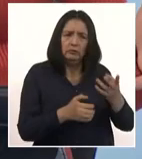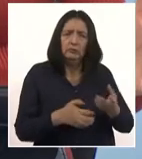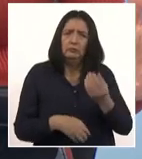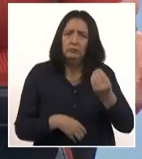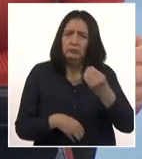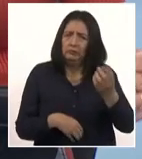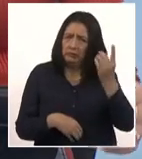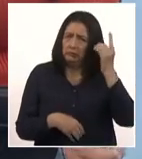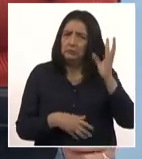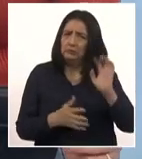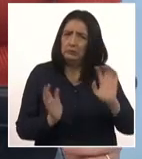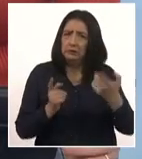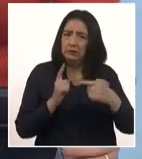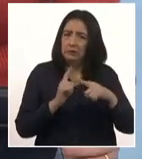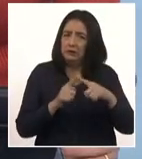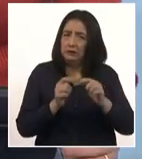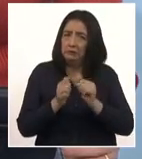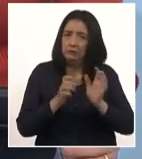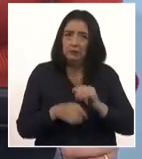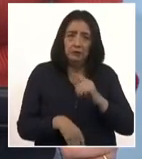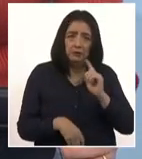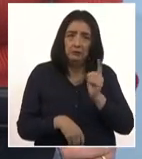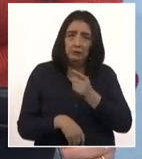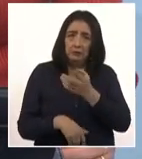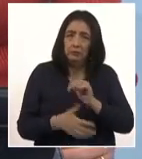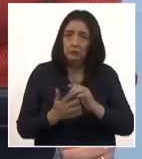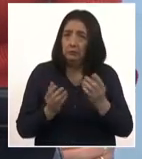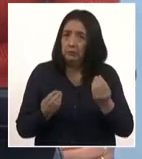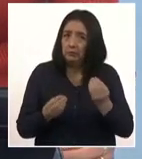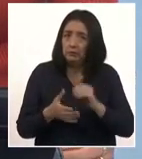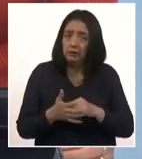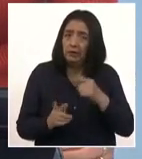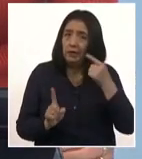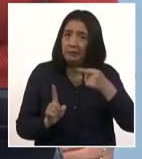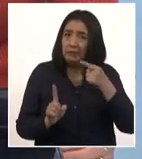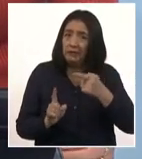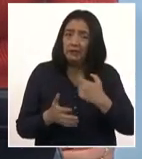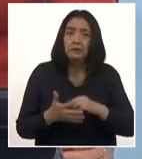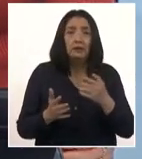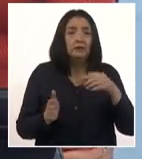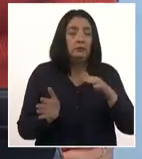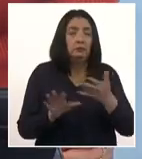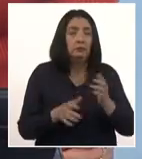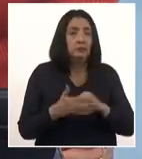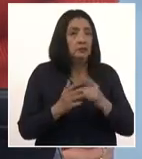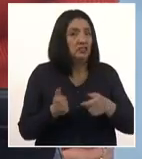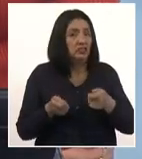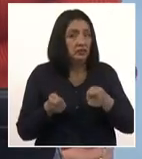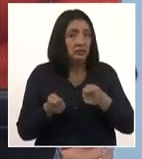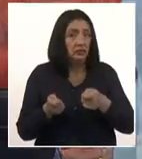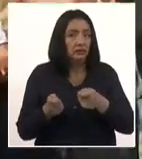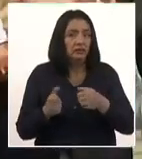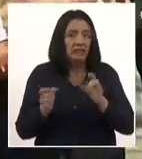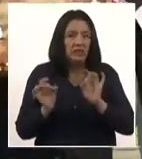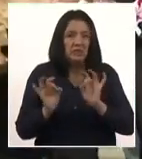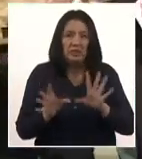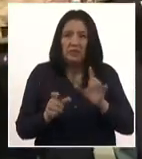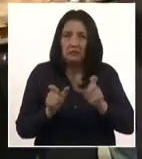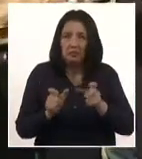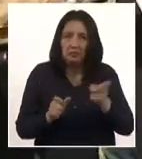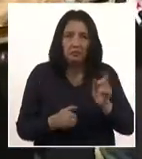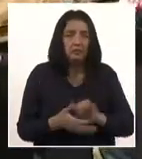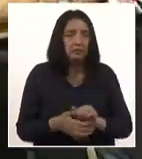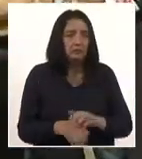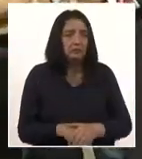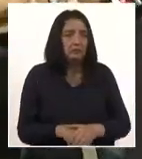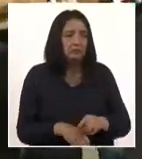la democracia. El excandidato es acusado por los presuntos delitos de amenaza de muerte e incitación al odio.